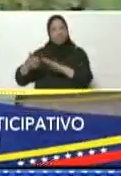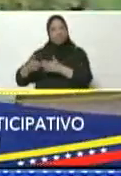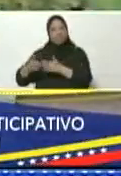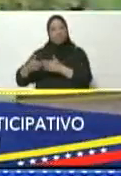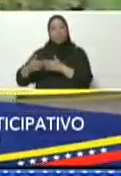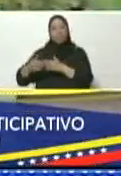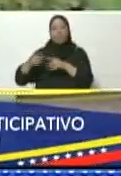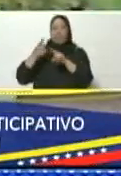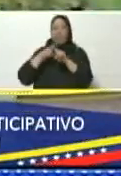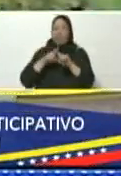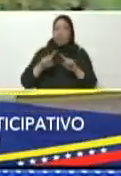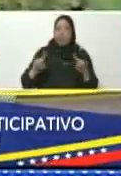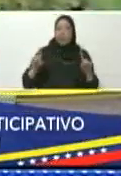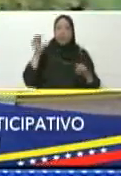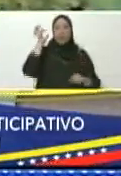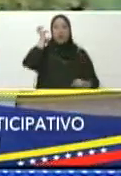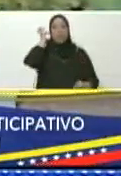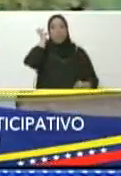Carla Ríos.